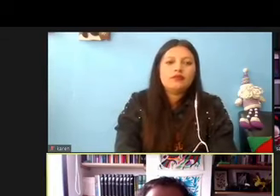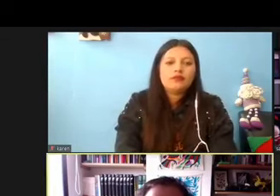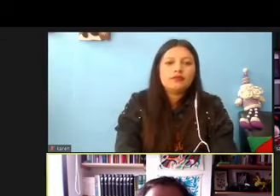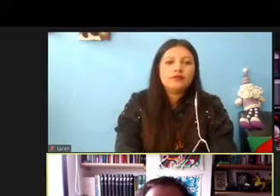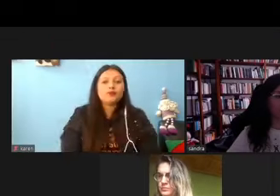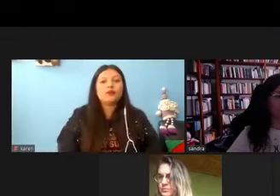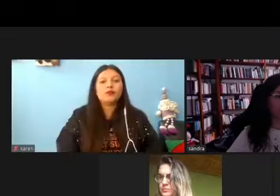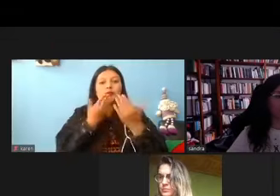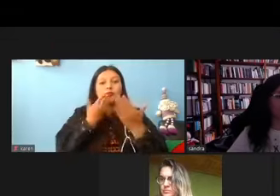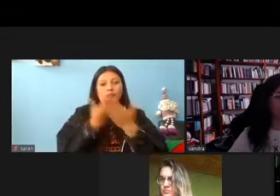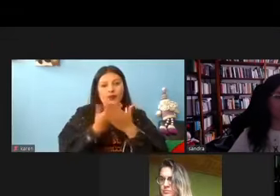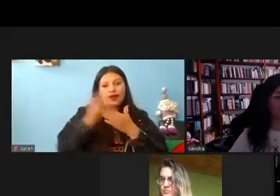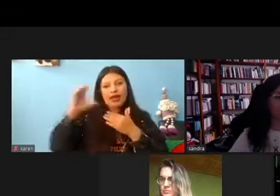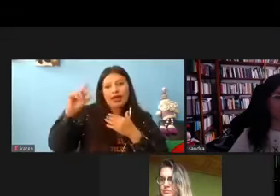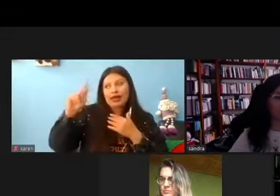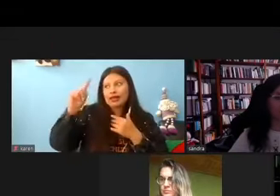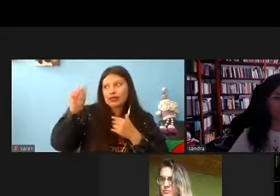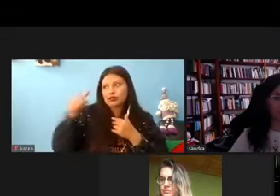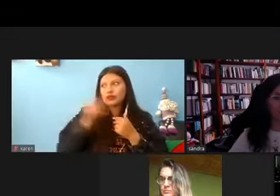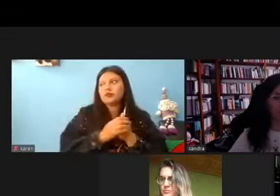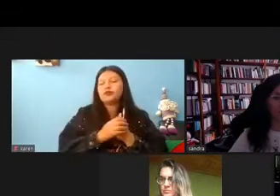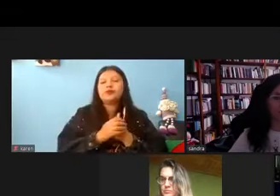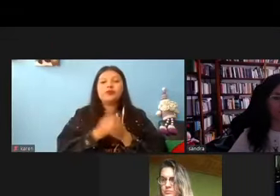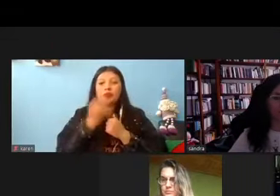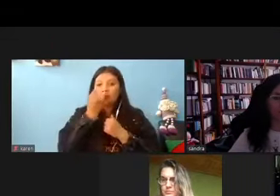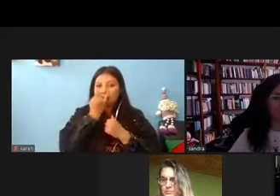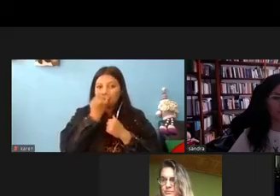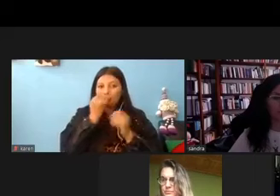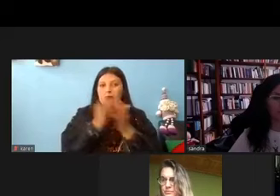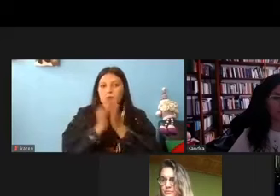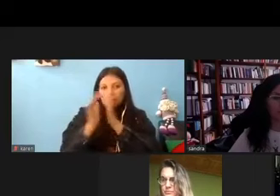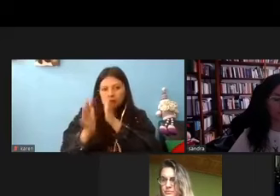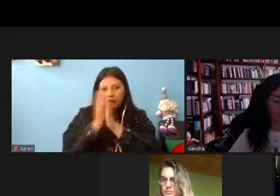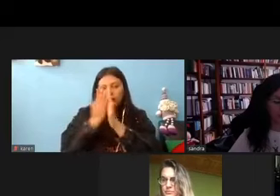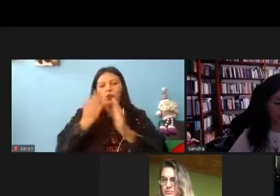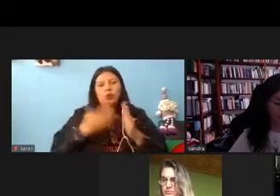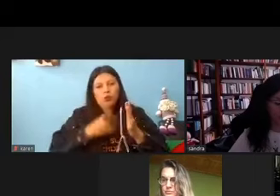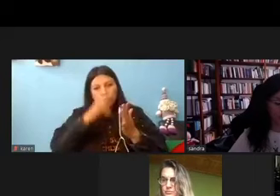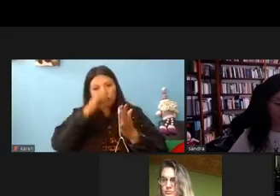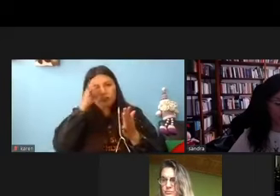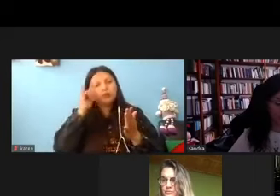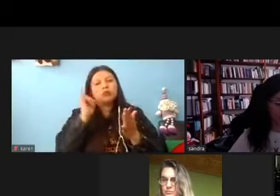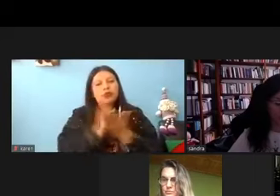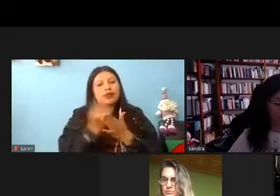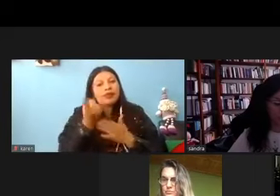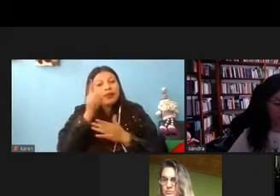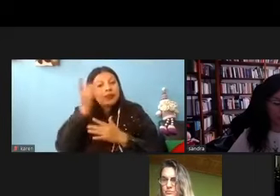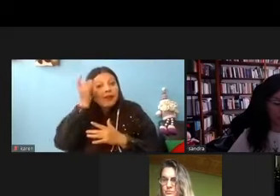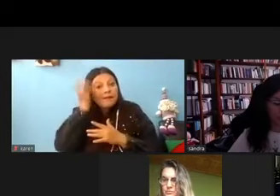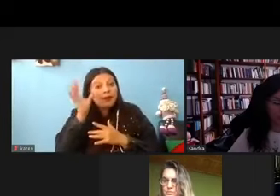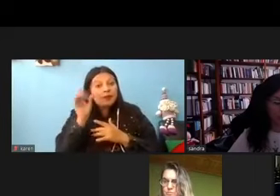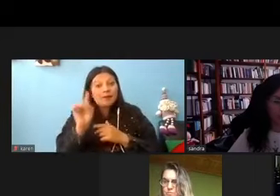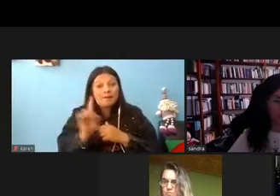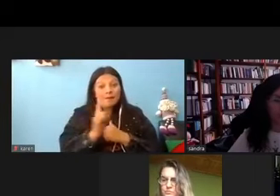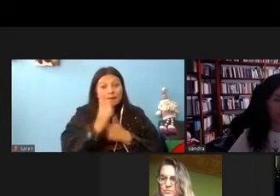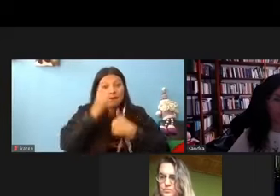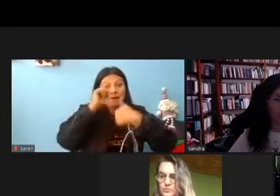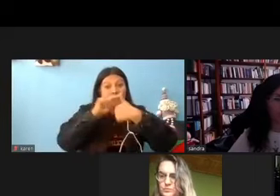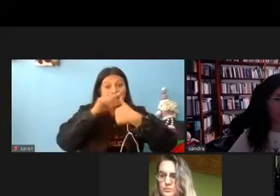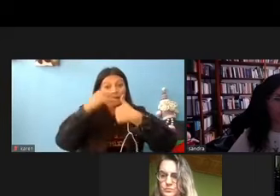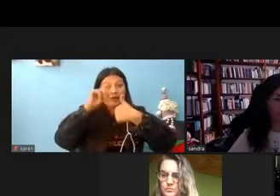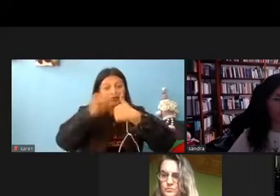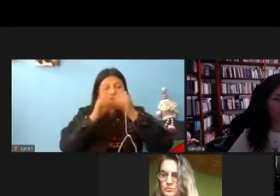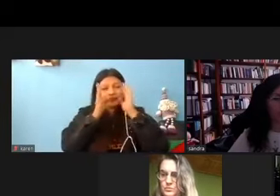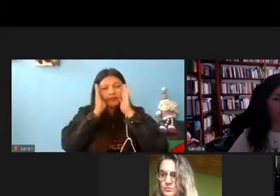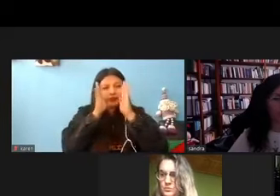Muchas gracias, Carlos Arturo. Muy interesante. Sí, digamos, creo que también quizás el primer eje era el que más estaba